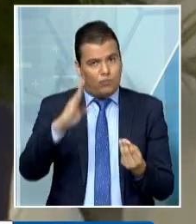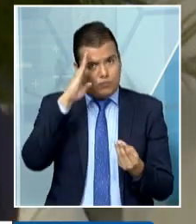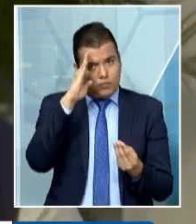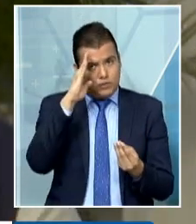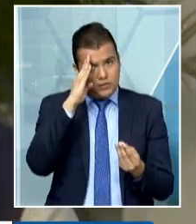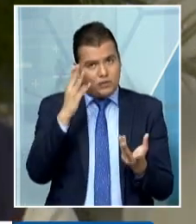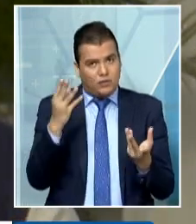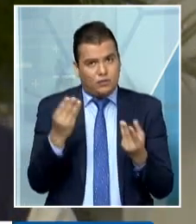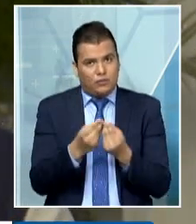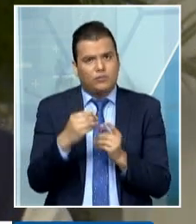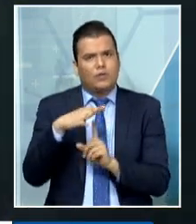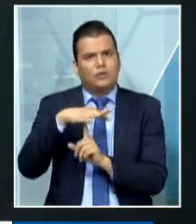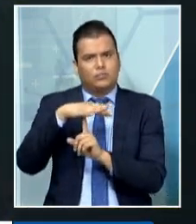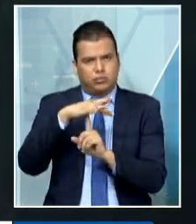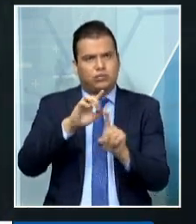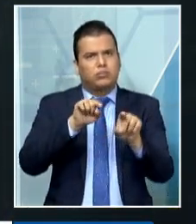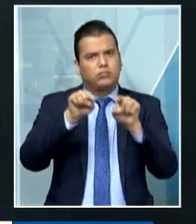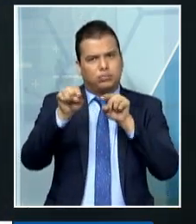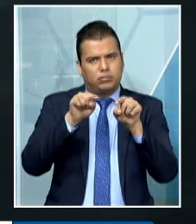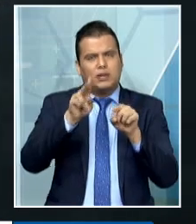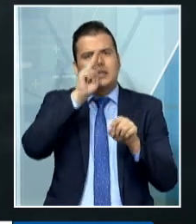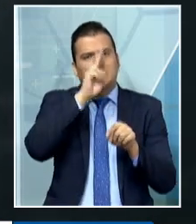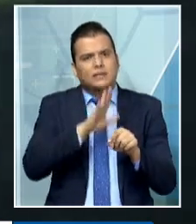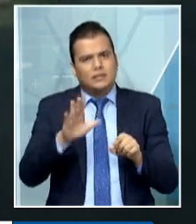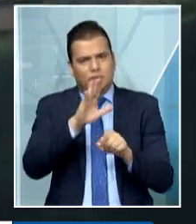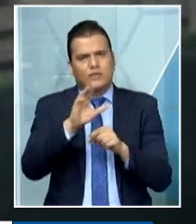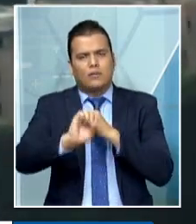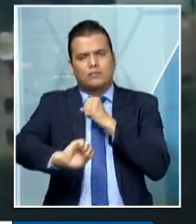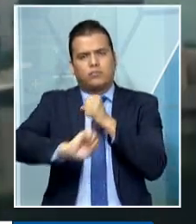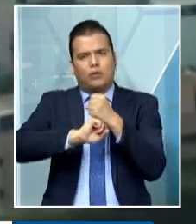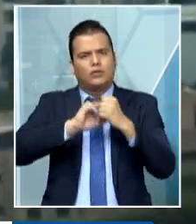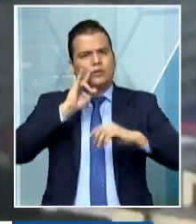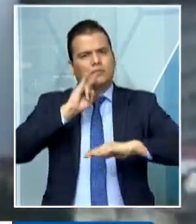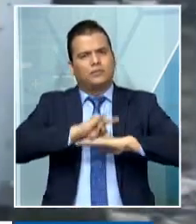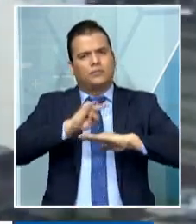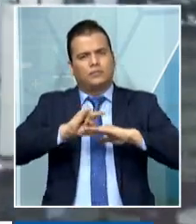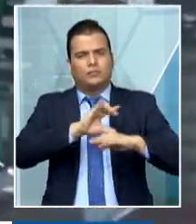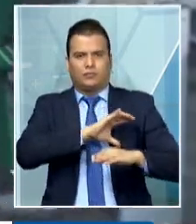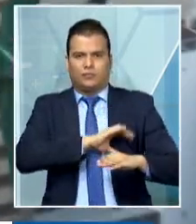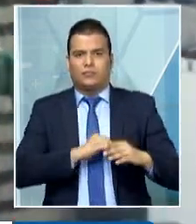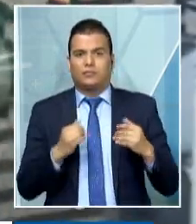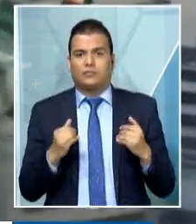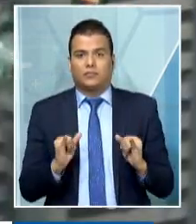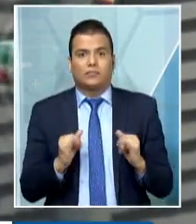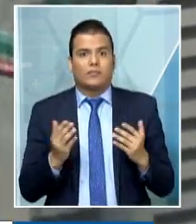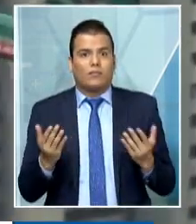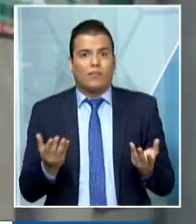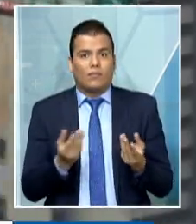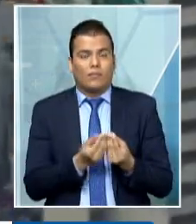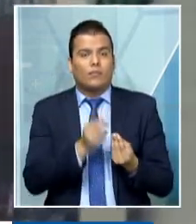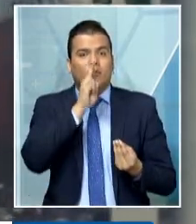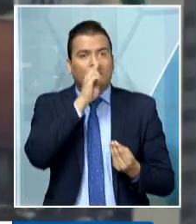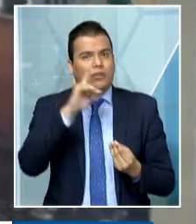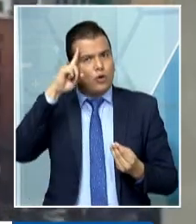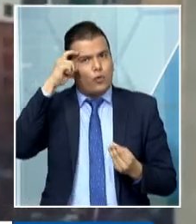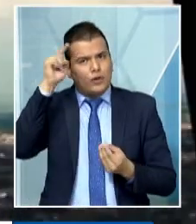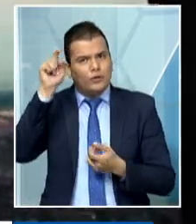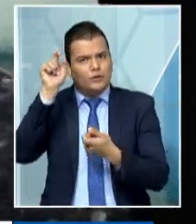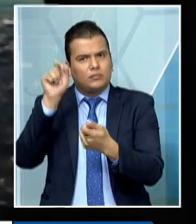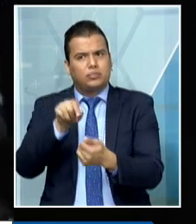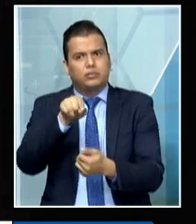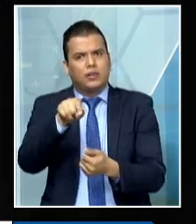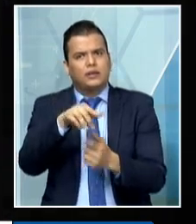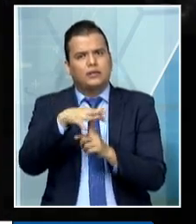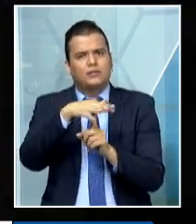su equipo de helicópteros que tiene en otras ciudades del país para que también hagan la vigilancia en la ciudad de Cali. Para su operación, el gobierno nacional invirtió 11.500